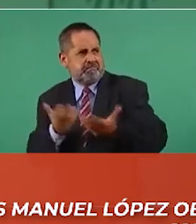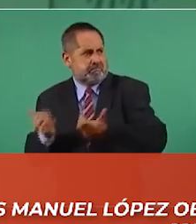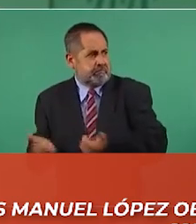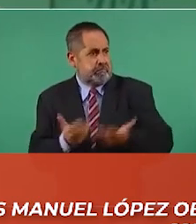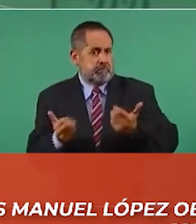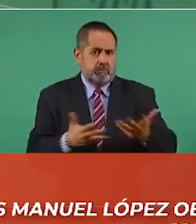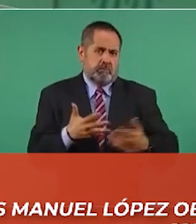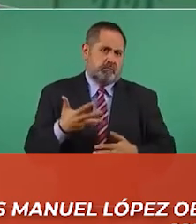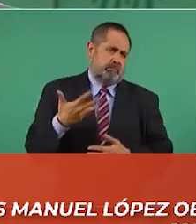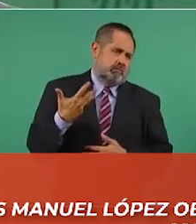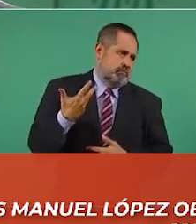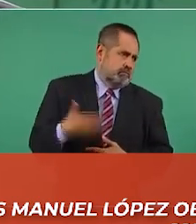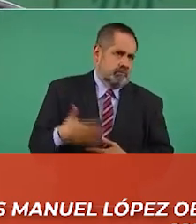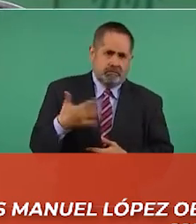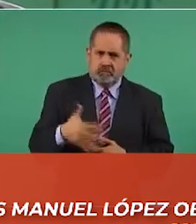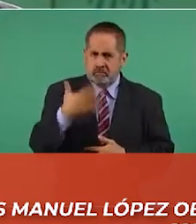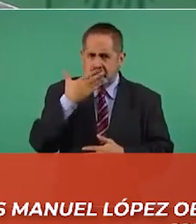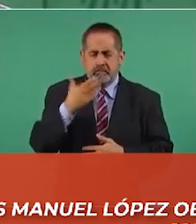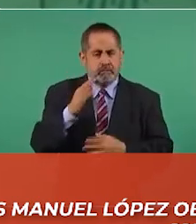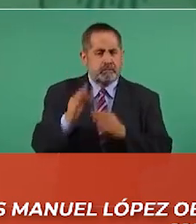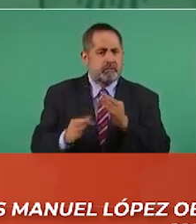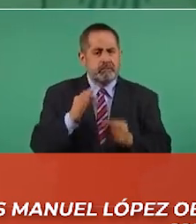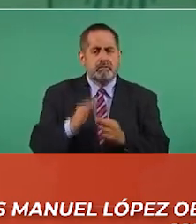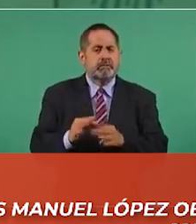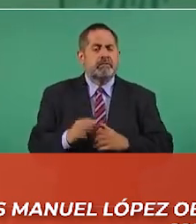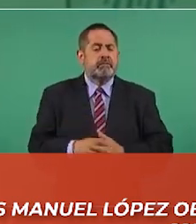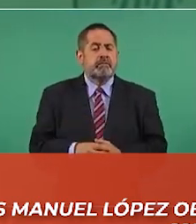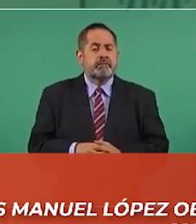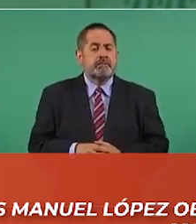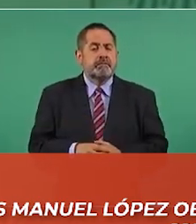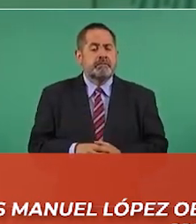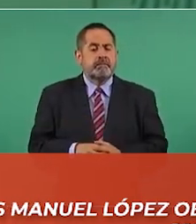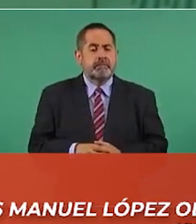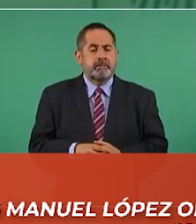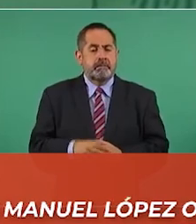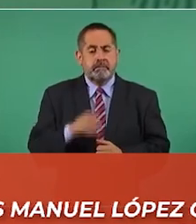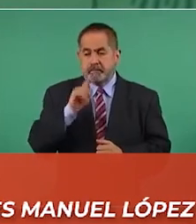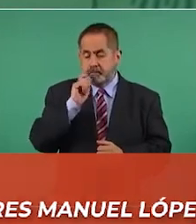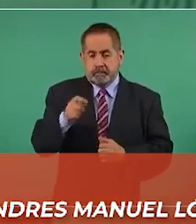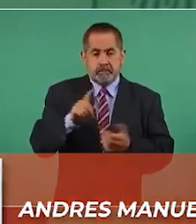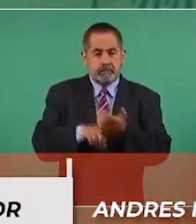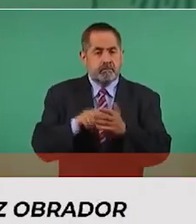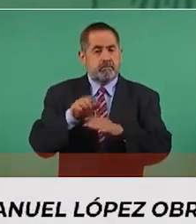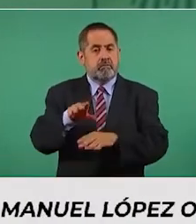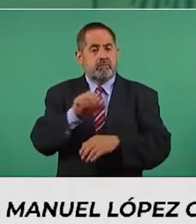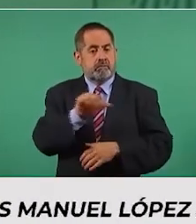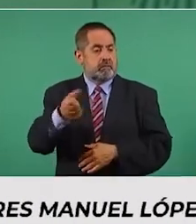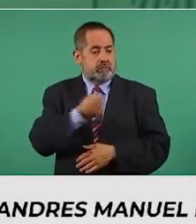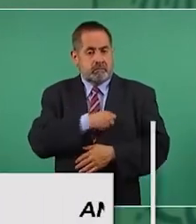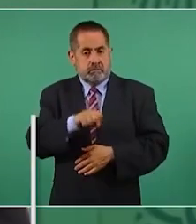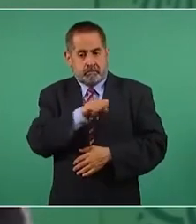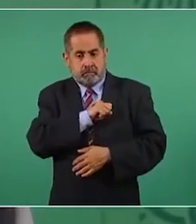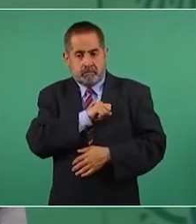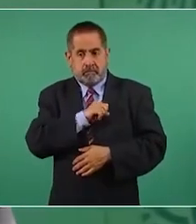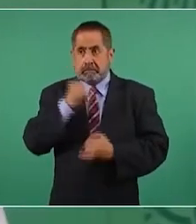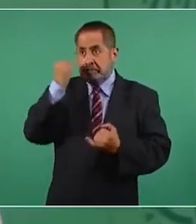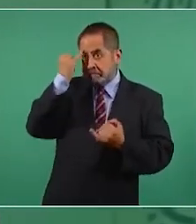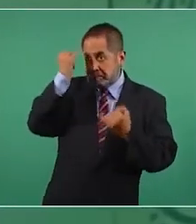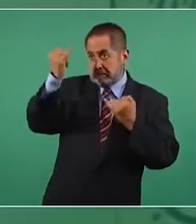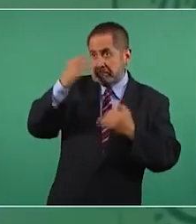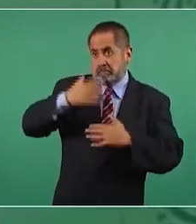que además en la salud no debe de haber